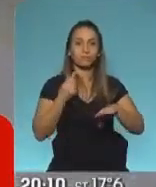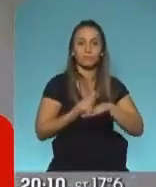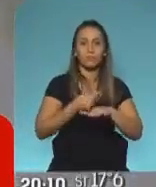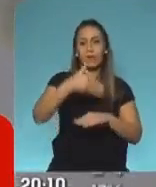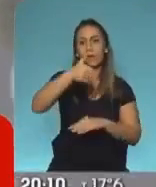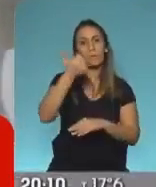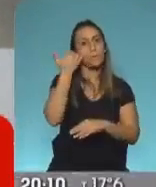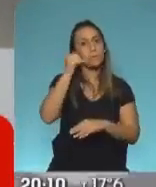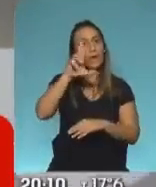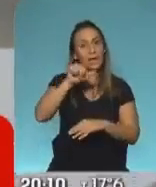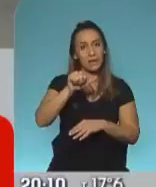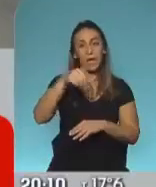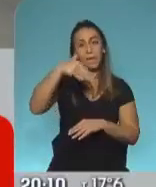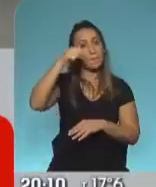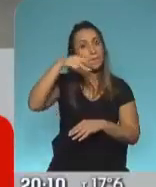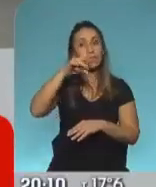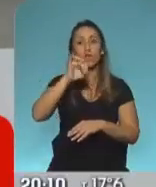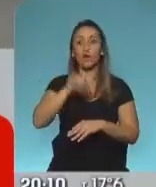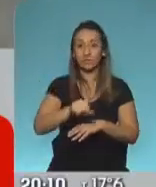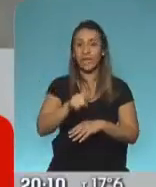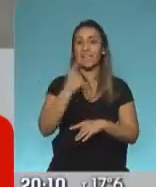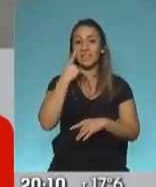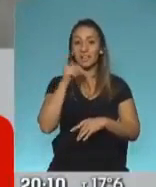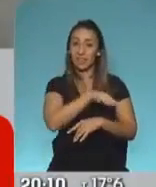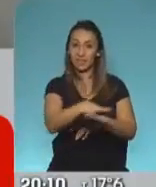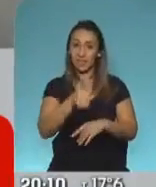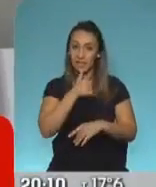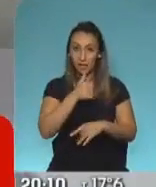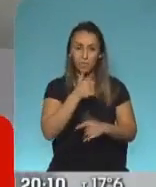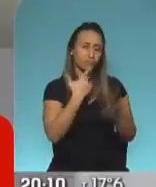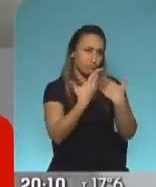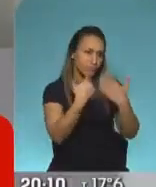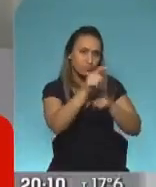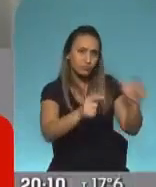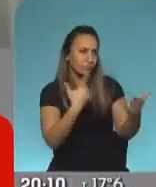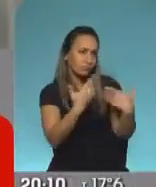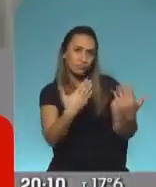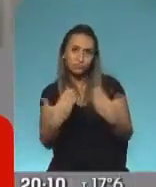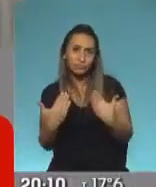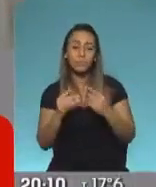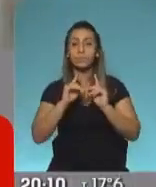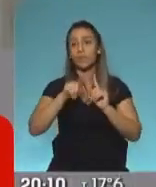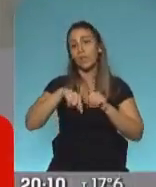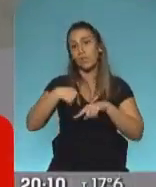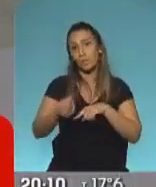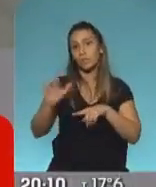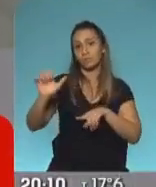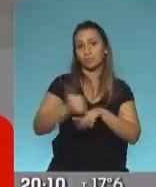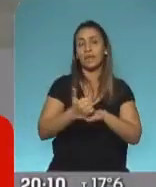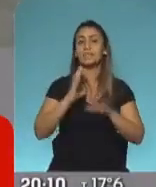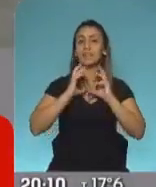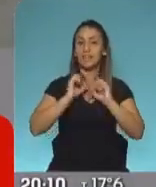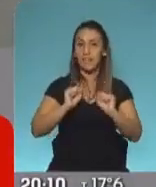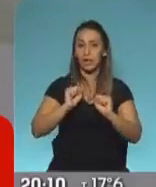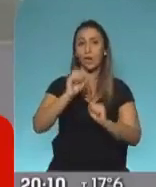la intendenta de Quilmes, que conversó con los vecinos, estuvo muy cerca de ellos. Luego vino el secretario de Seguridad bonaerense,